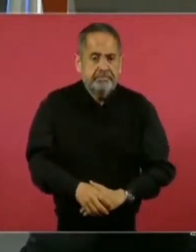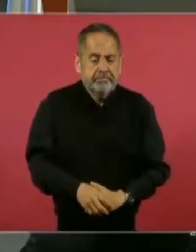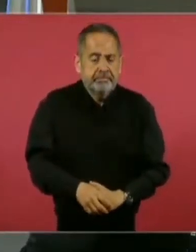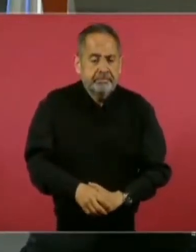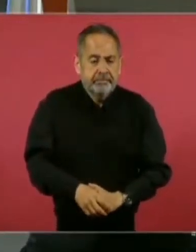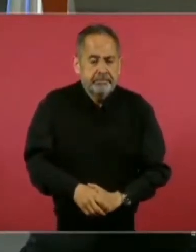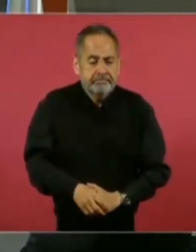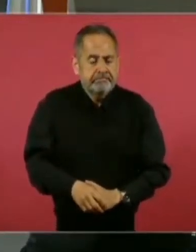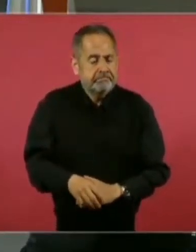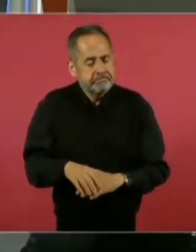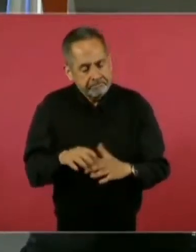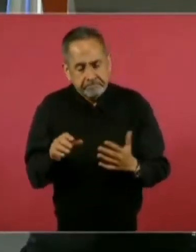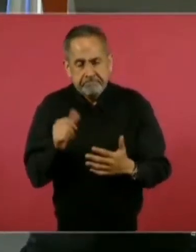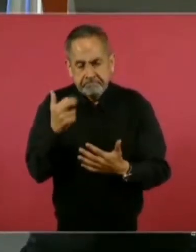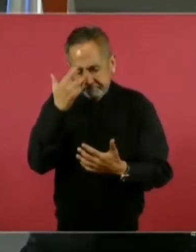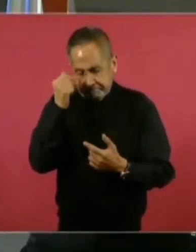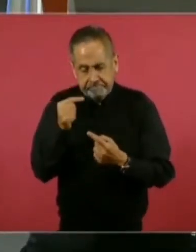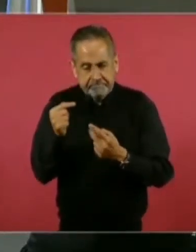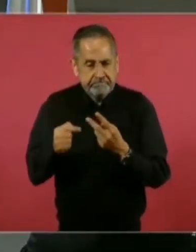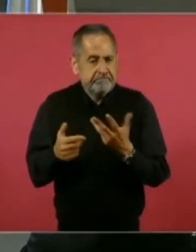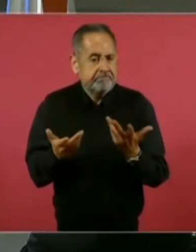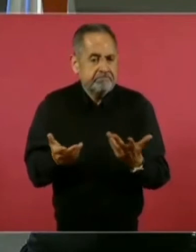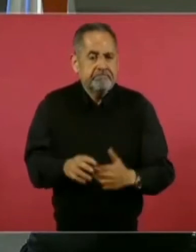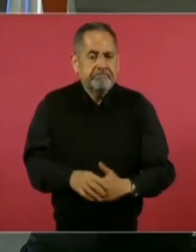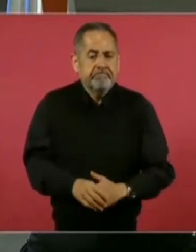Entre otras razones,